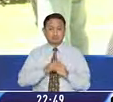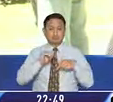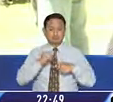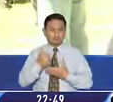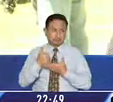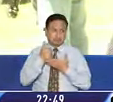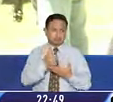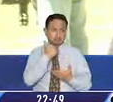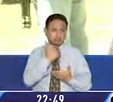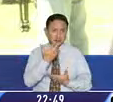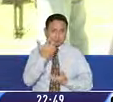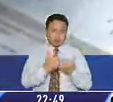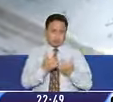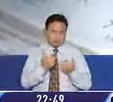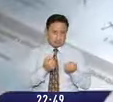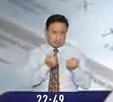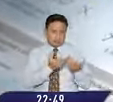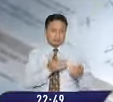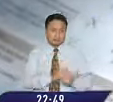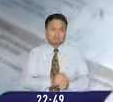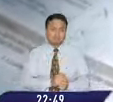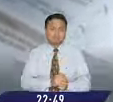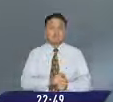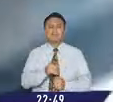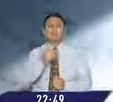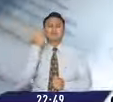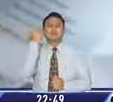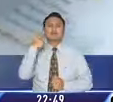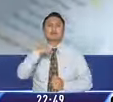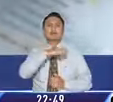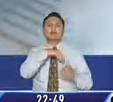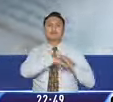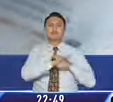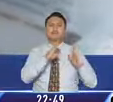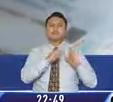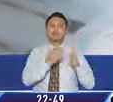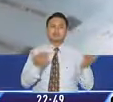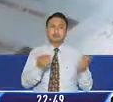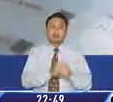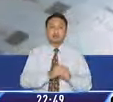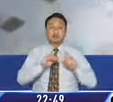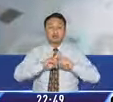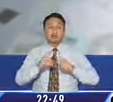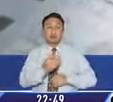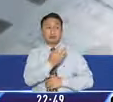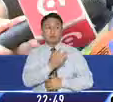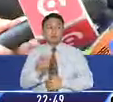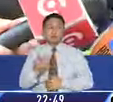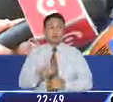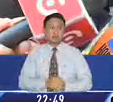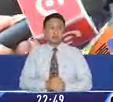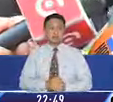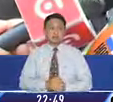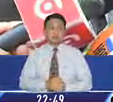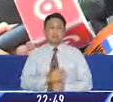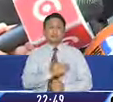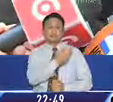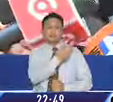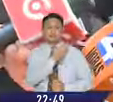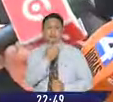solventar cualquier duda de los censistas. Para conocer en qué fechas estarán en su sector, existen varios canales habilitados. Ingresen a